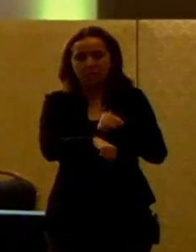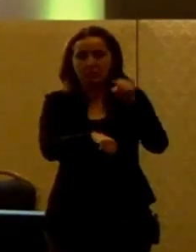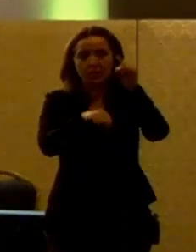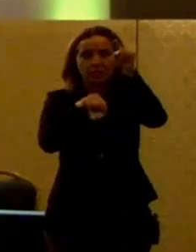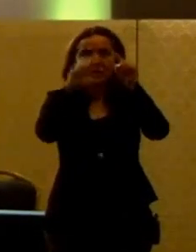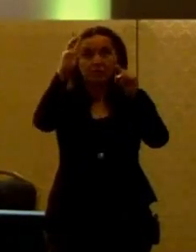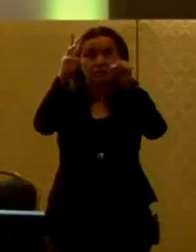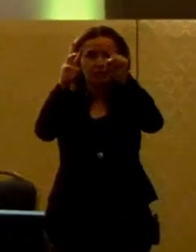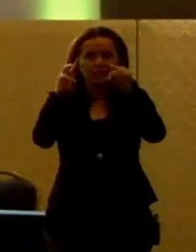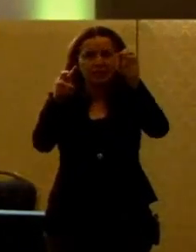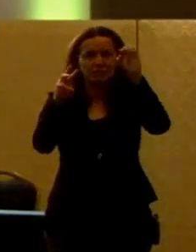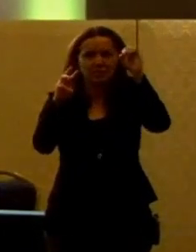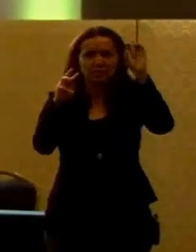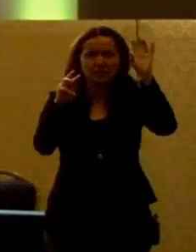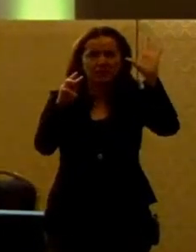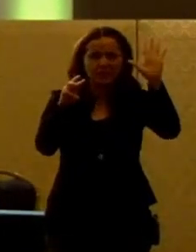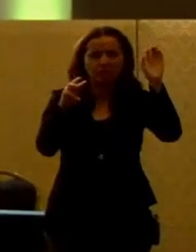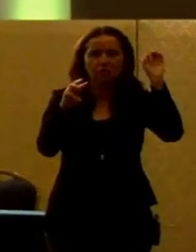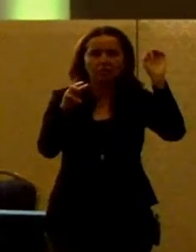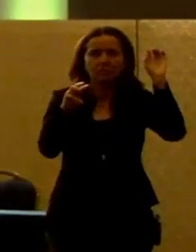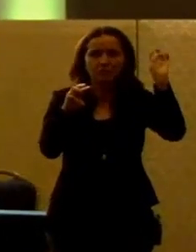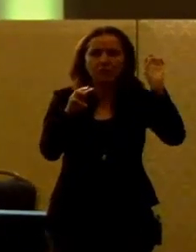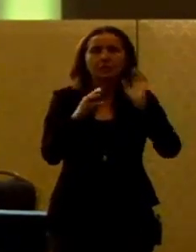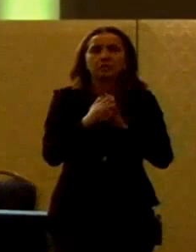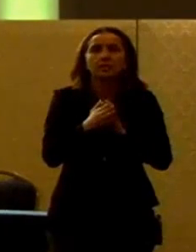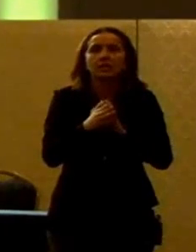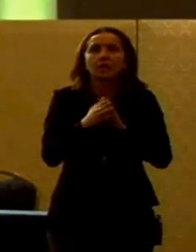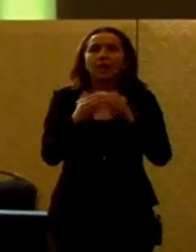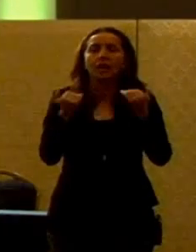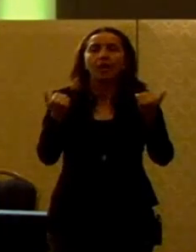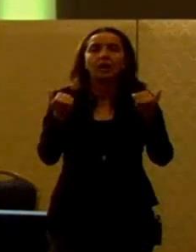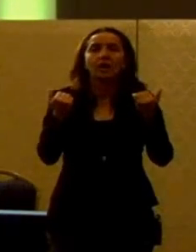6:05, pues abrimos la sección de